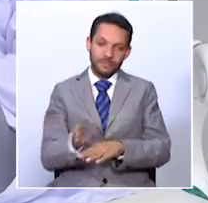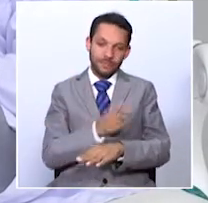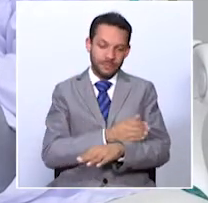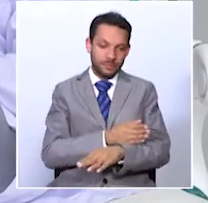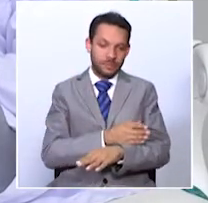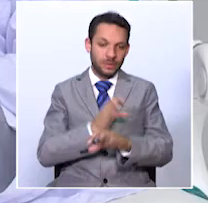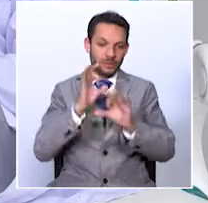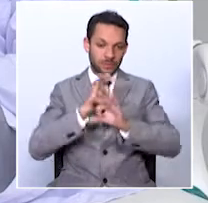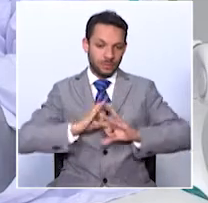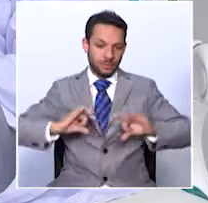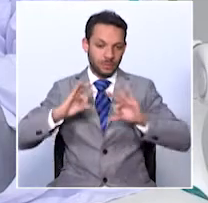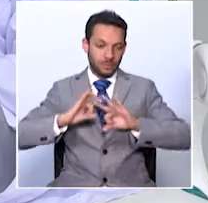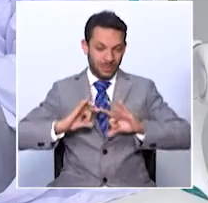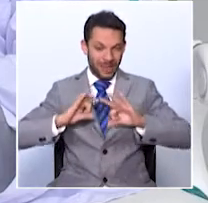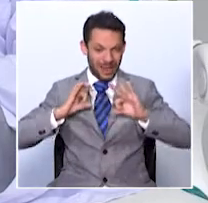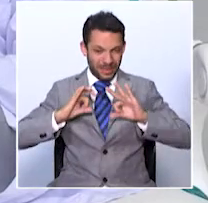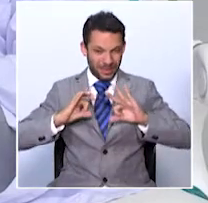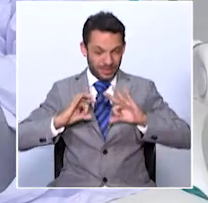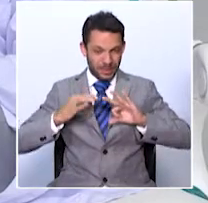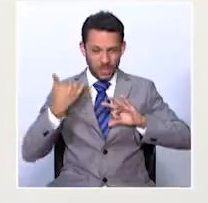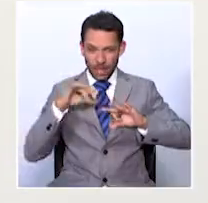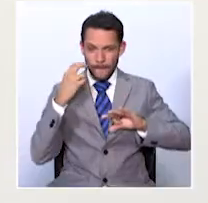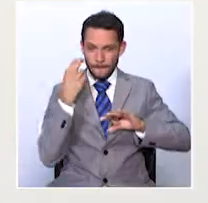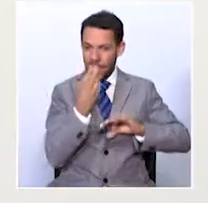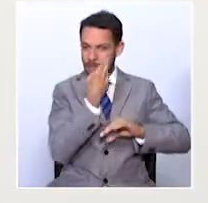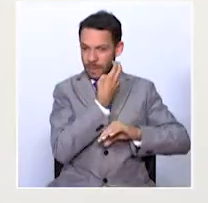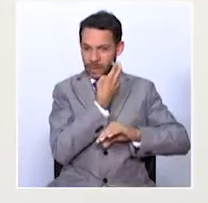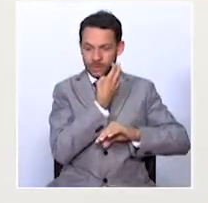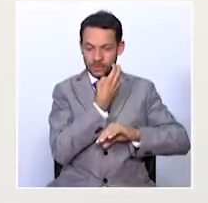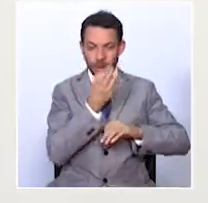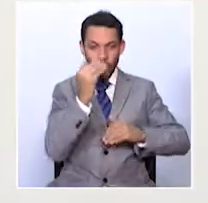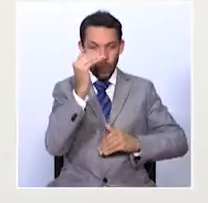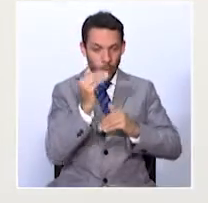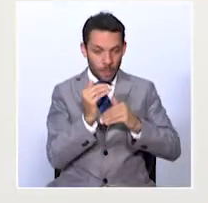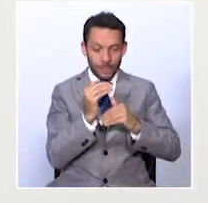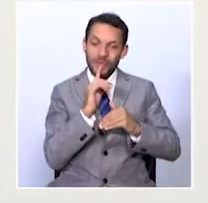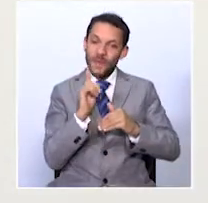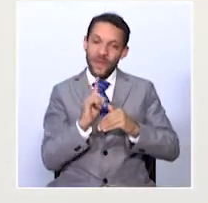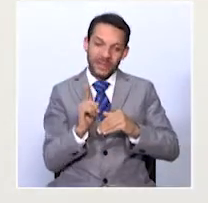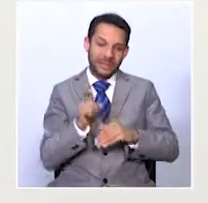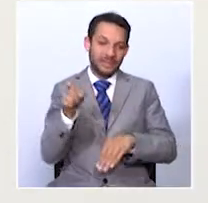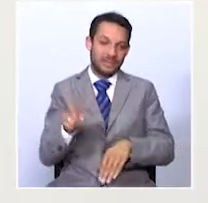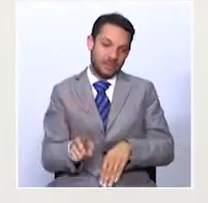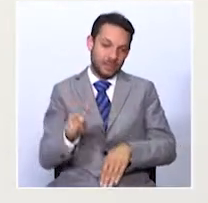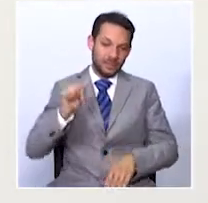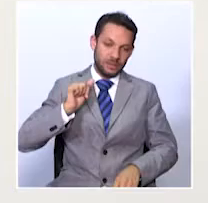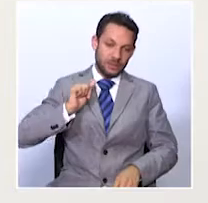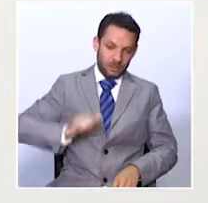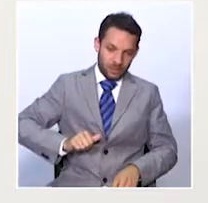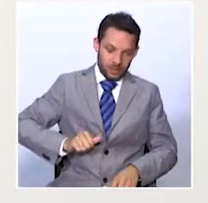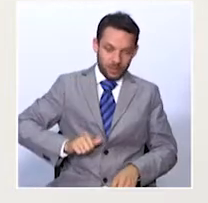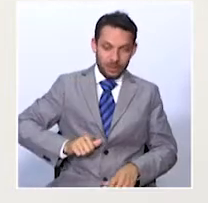mamarias, después de que se crecieron así, no bajan antes de un acto quirúrgico. Pero hay